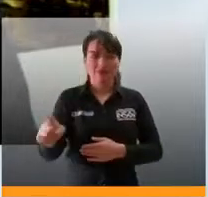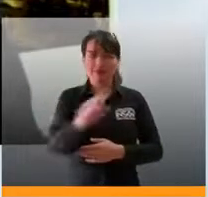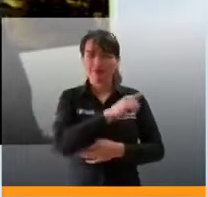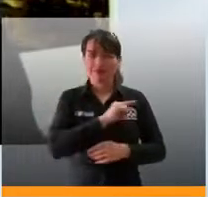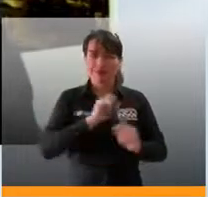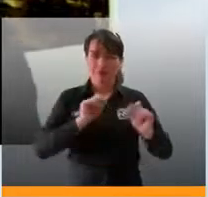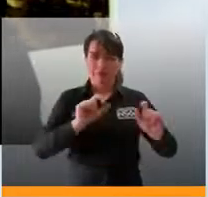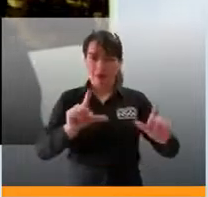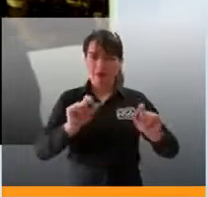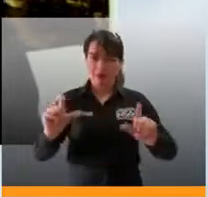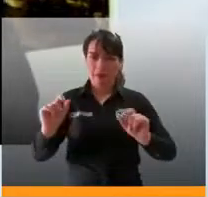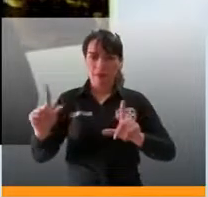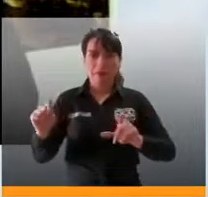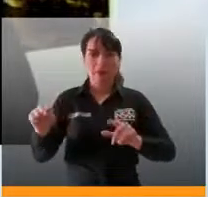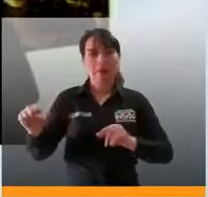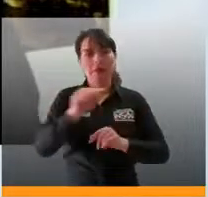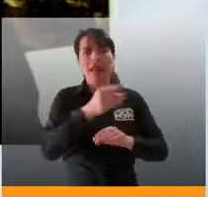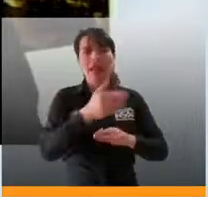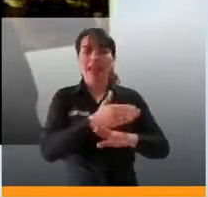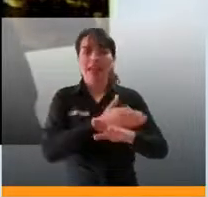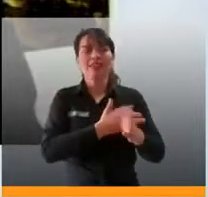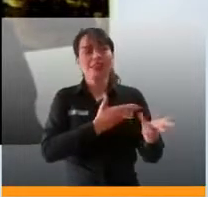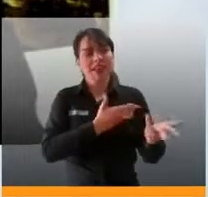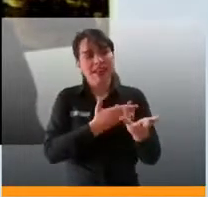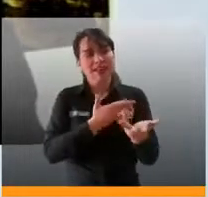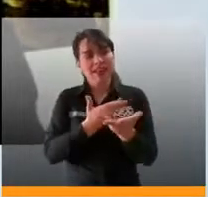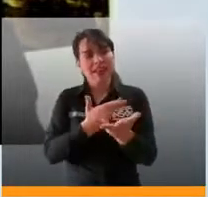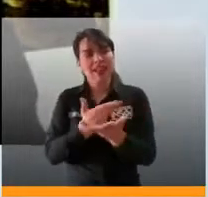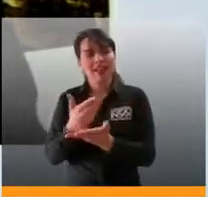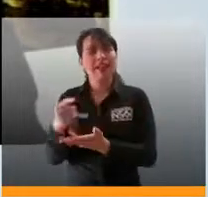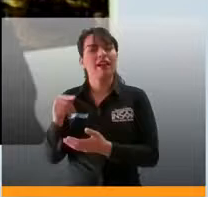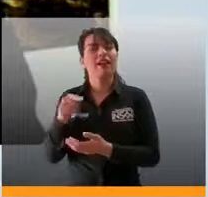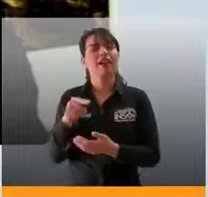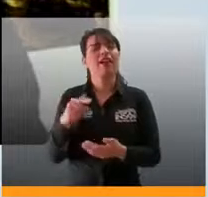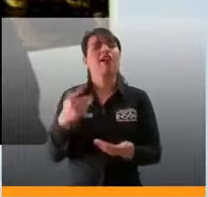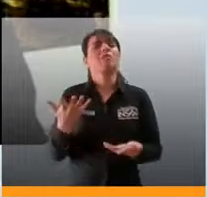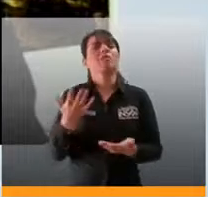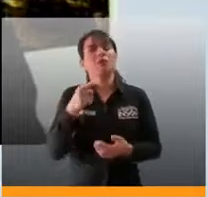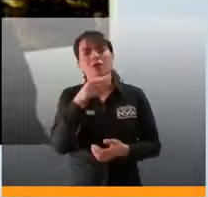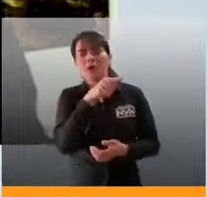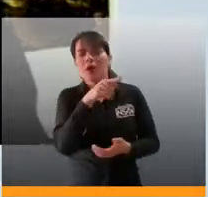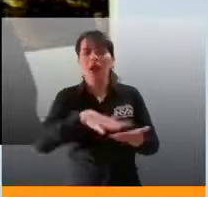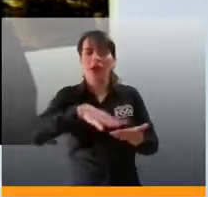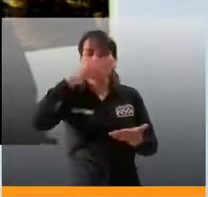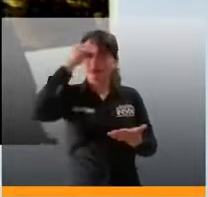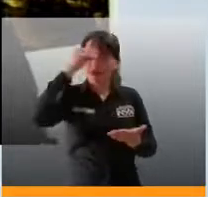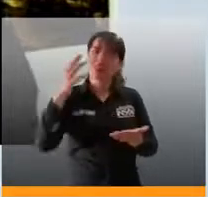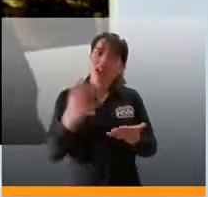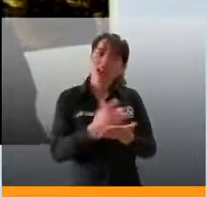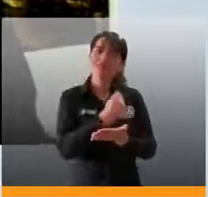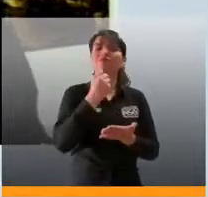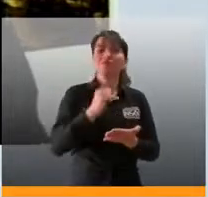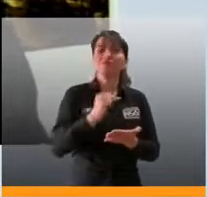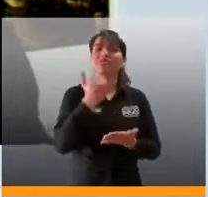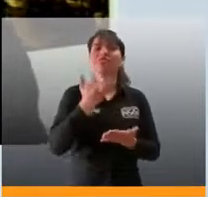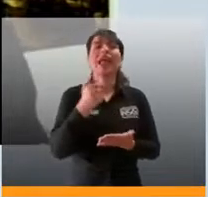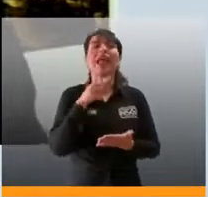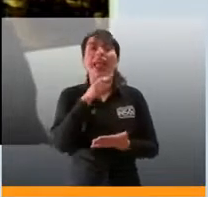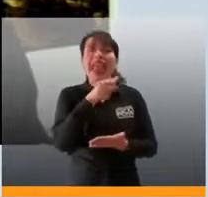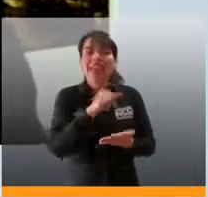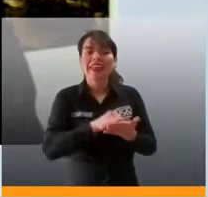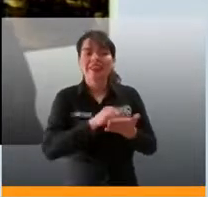también en el diálogo que estamos teniendo sobre resultados de aprendizaje, son ellos realmente a quienes